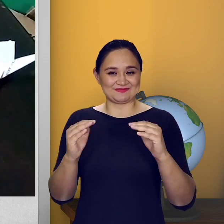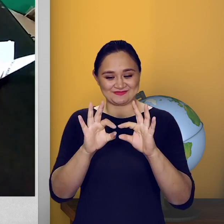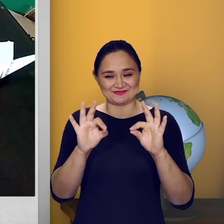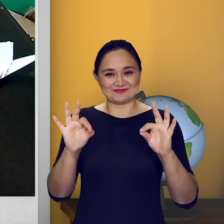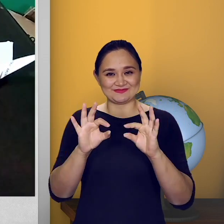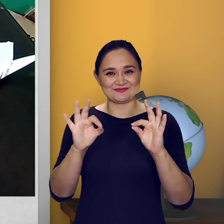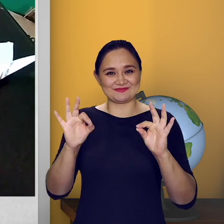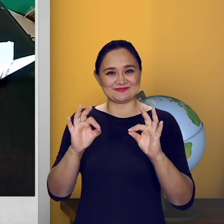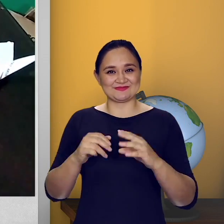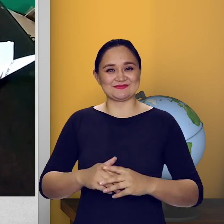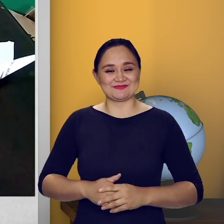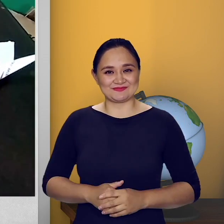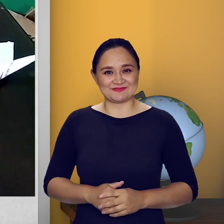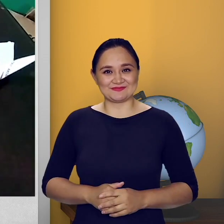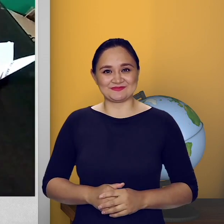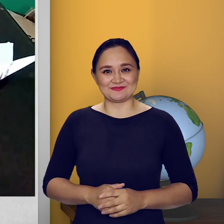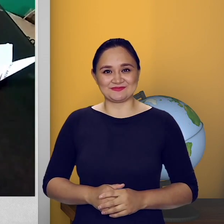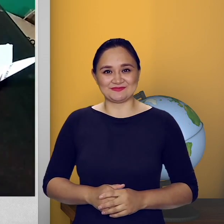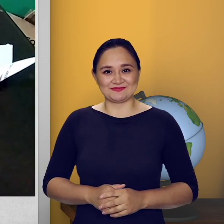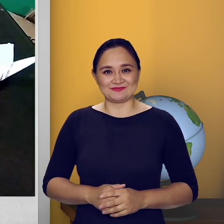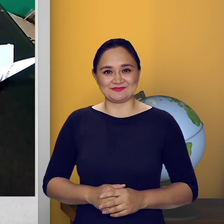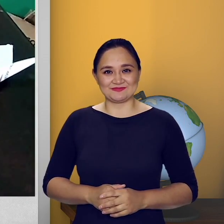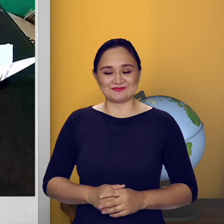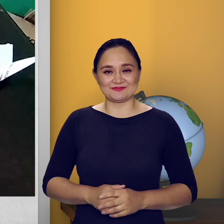y apretamos.